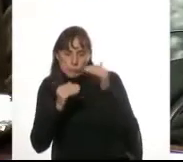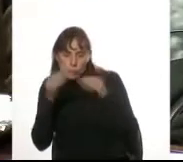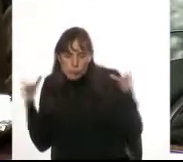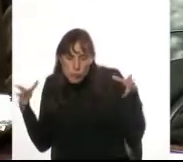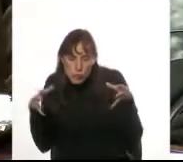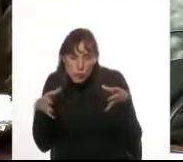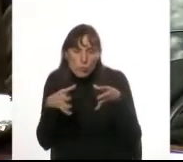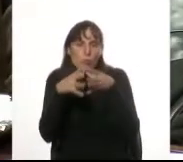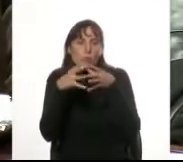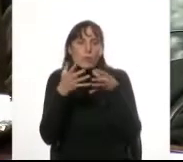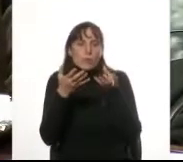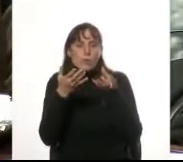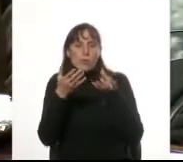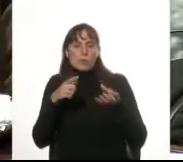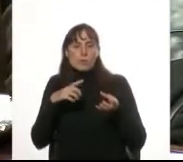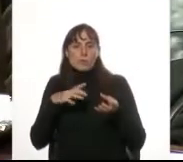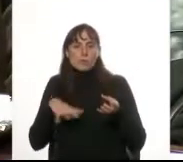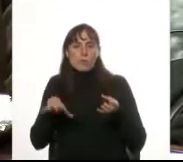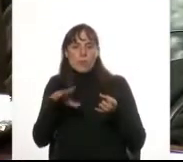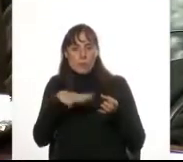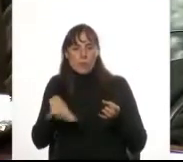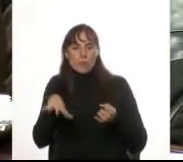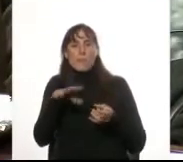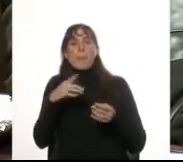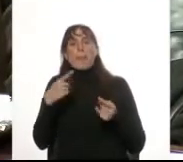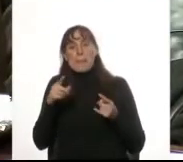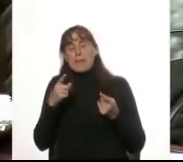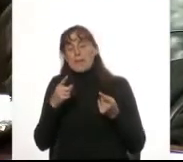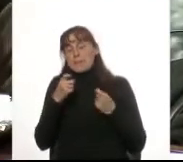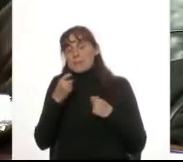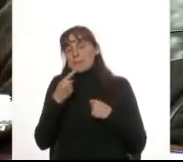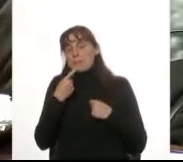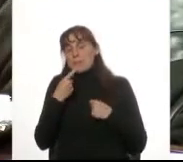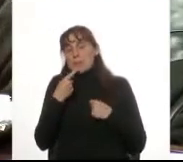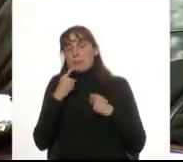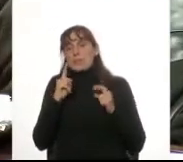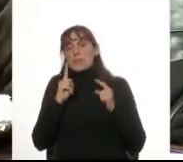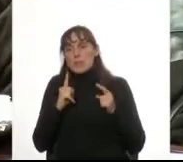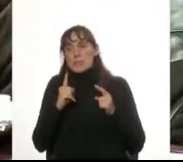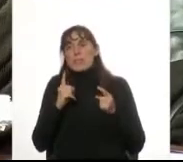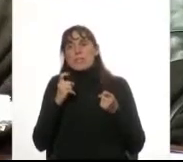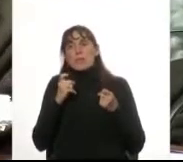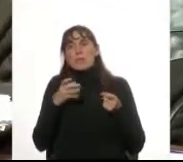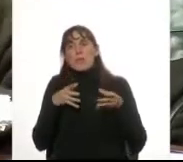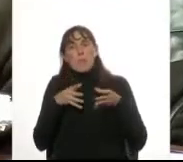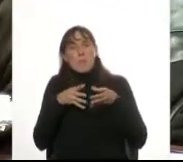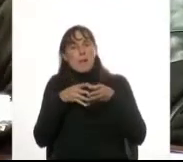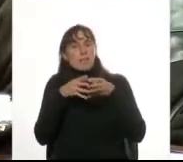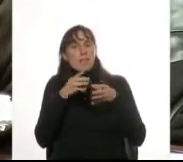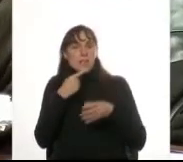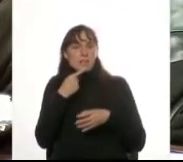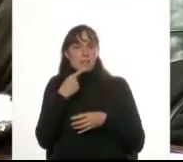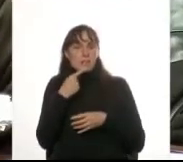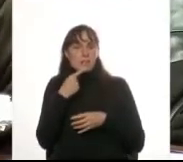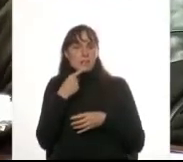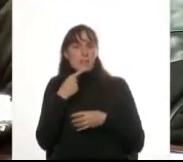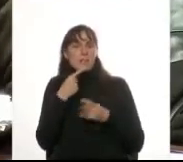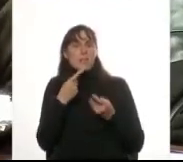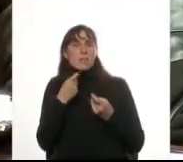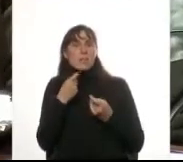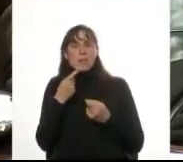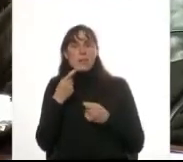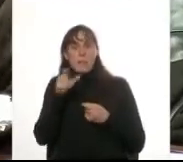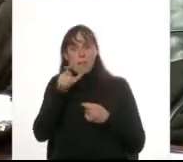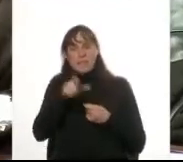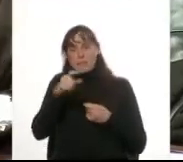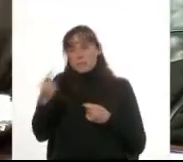Pero si precisamos la política, necesitamos cultivar partidos. Precisamos